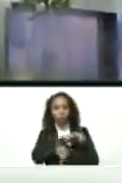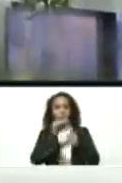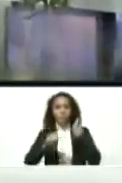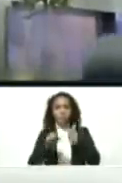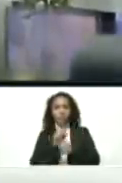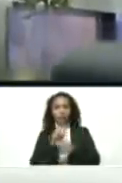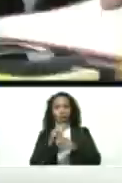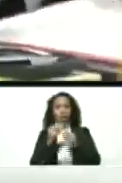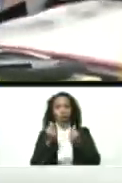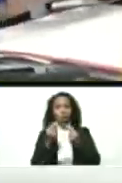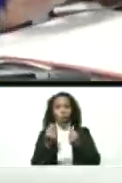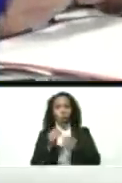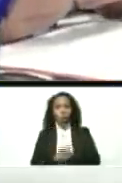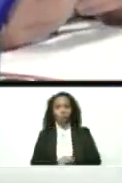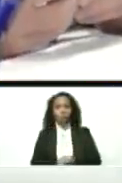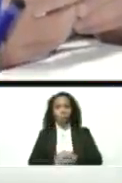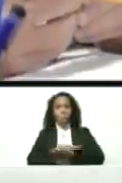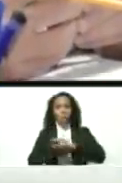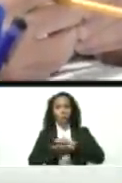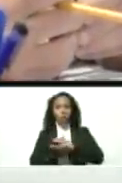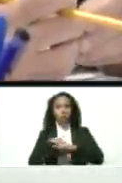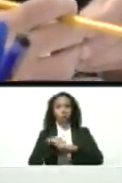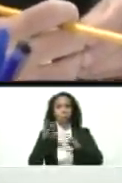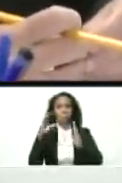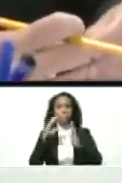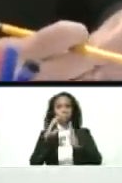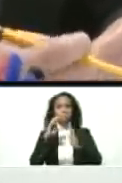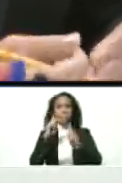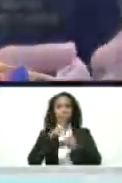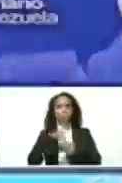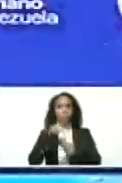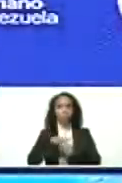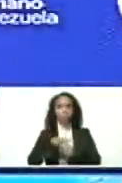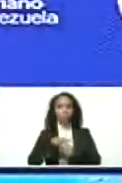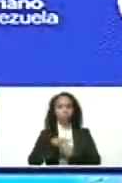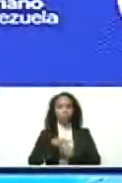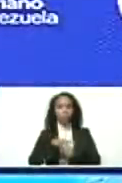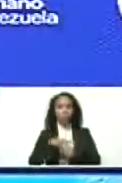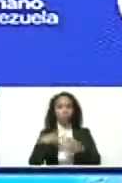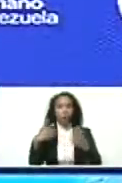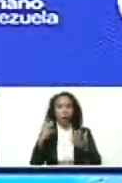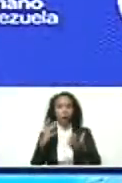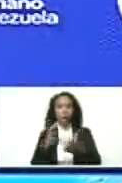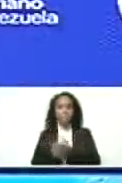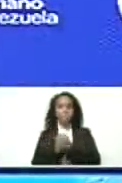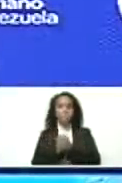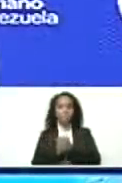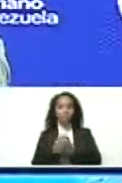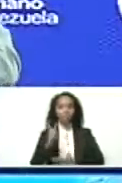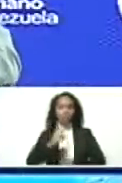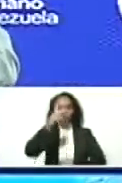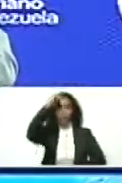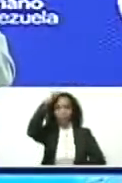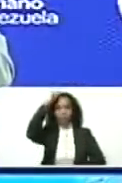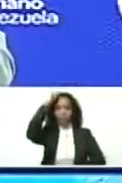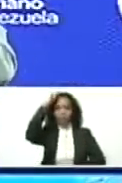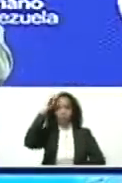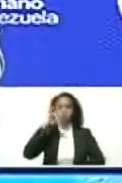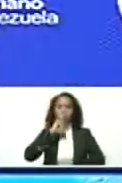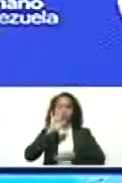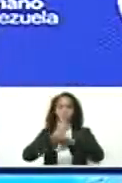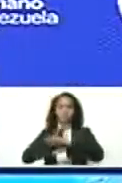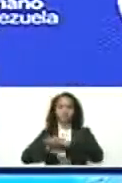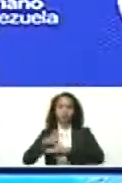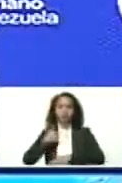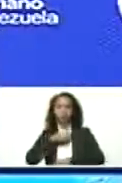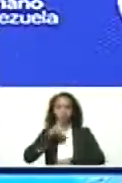de Economía, ministro de Petróleo, compañero Tarek El Aissami, le informe a